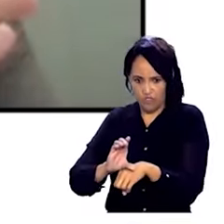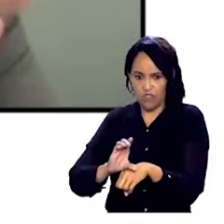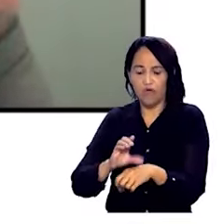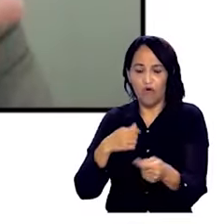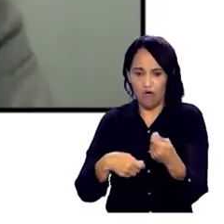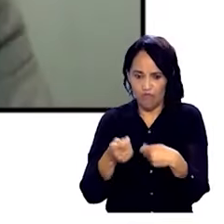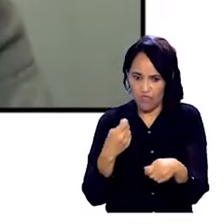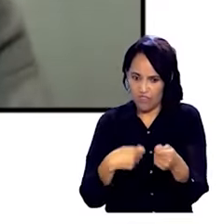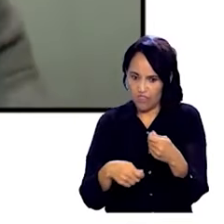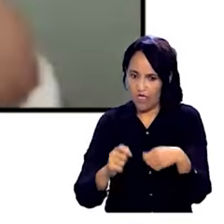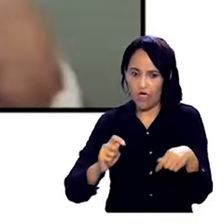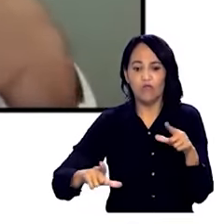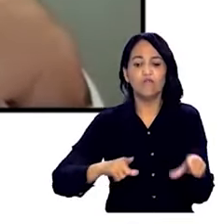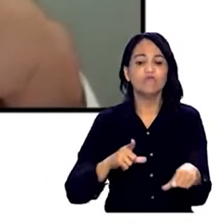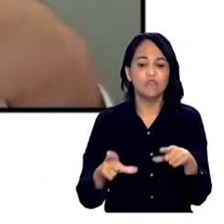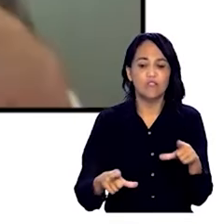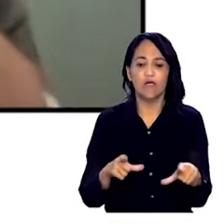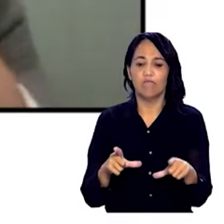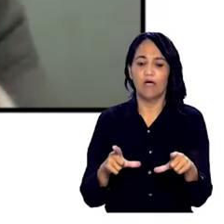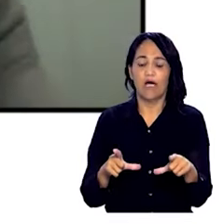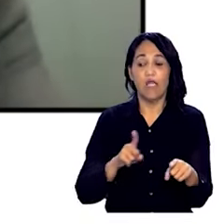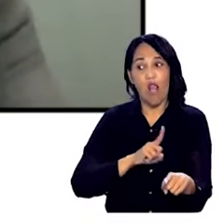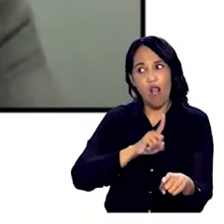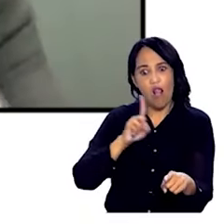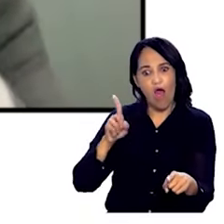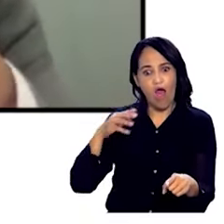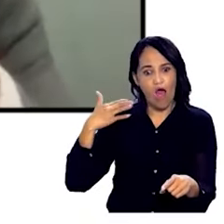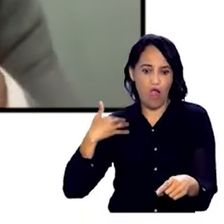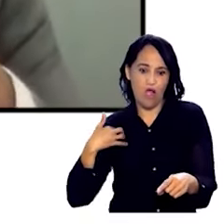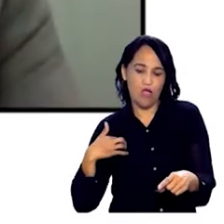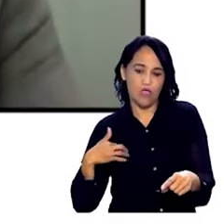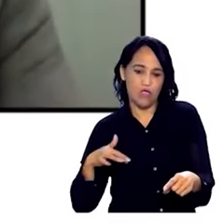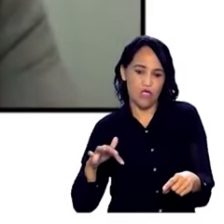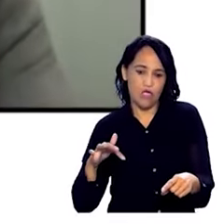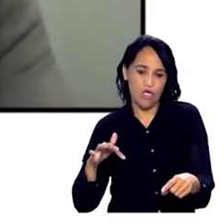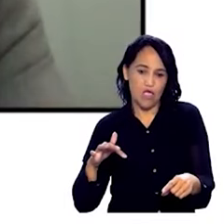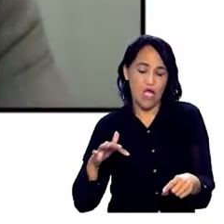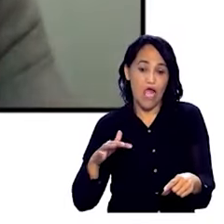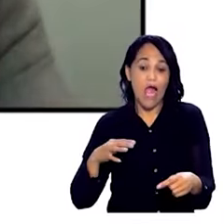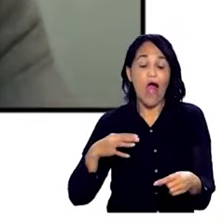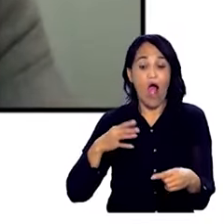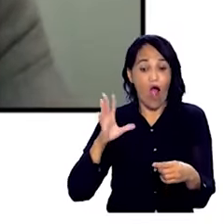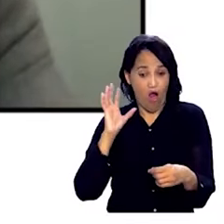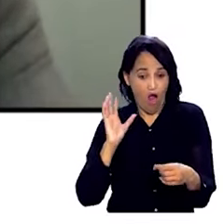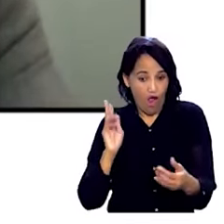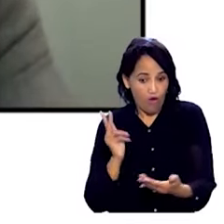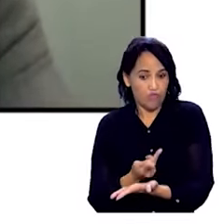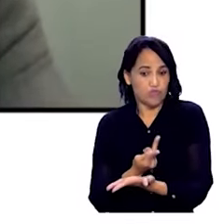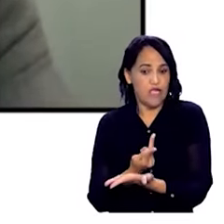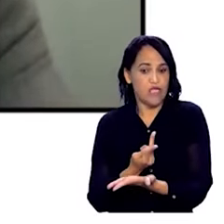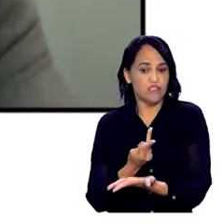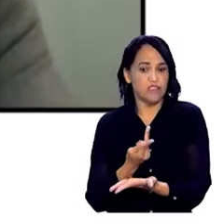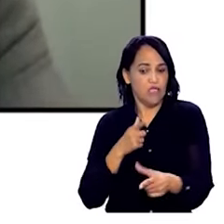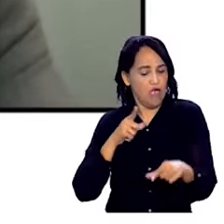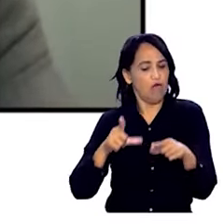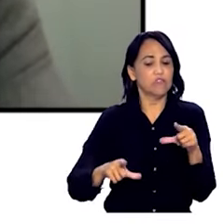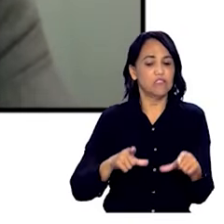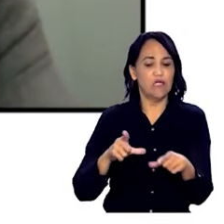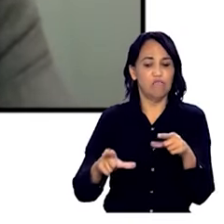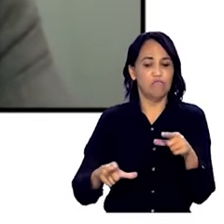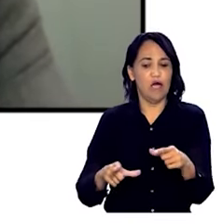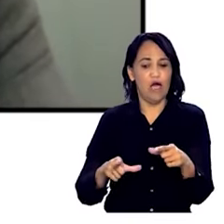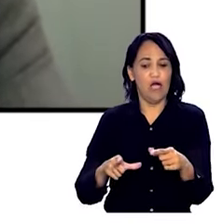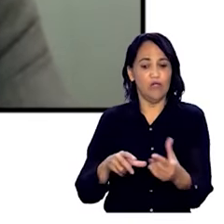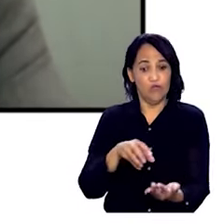para provincia dir como quer Maestro de La Plata de